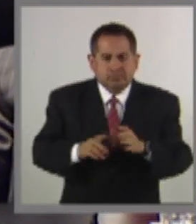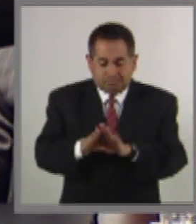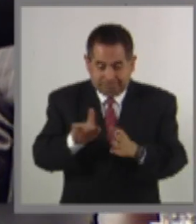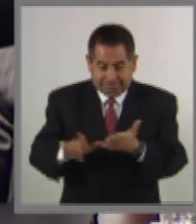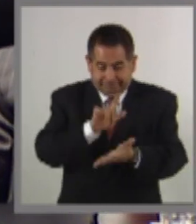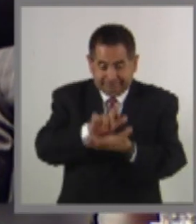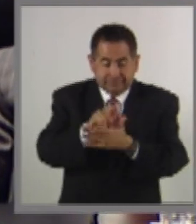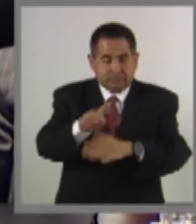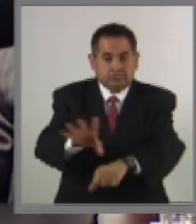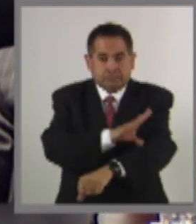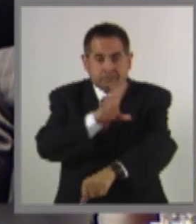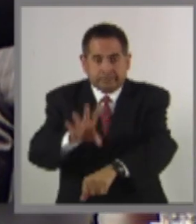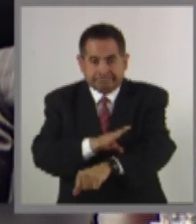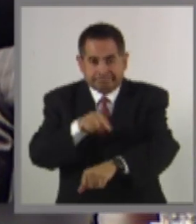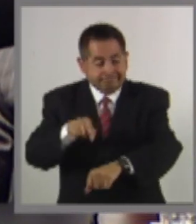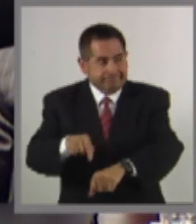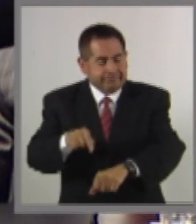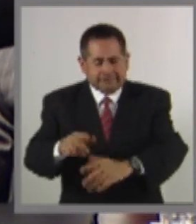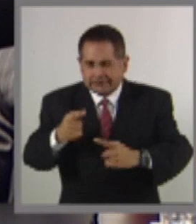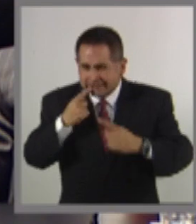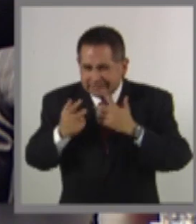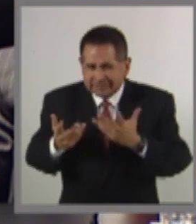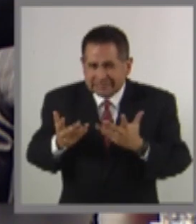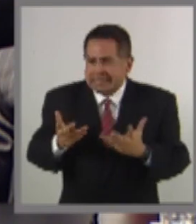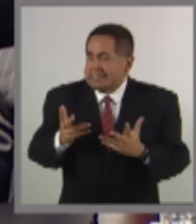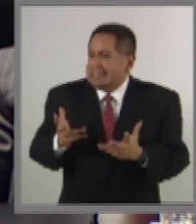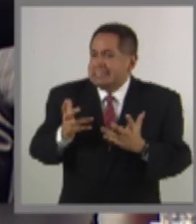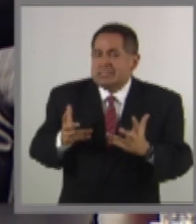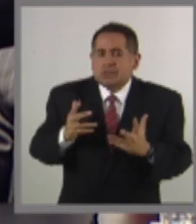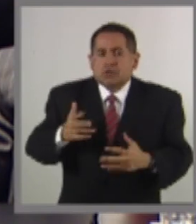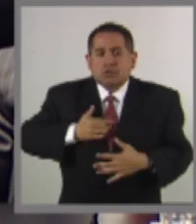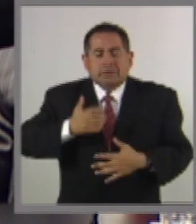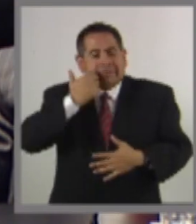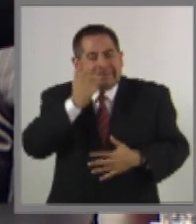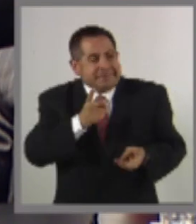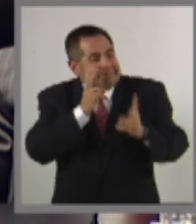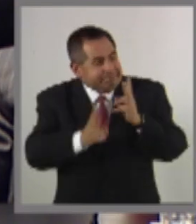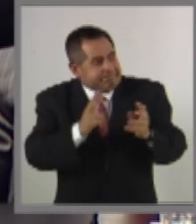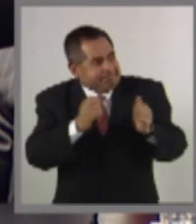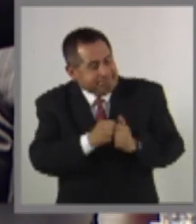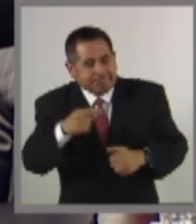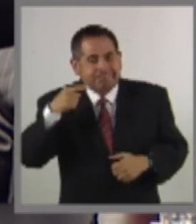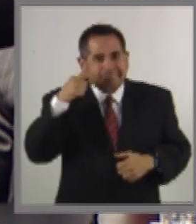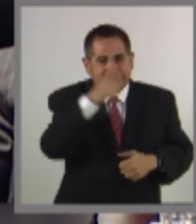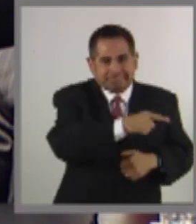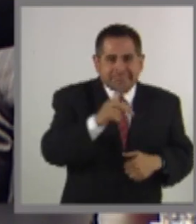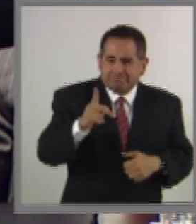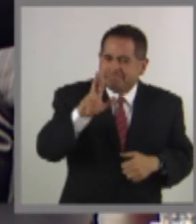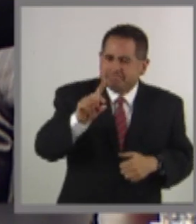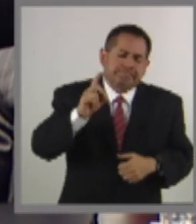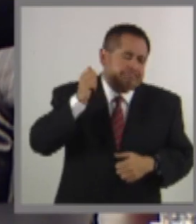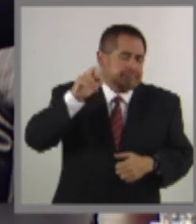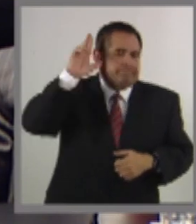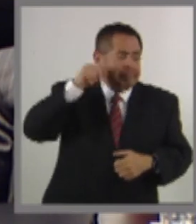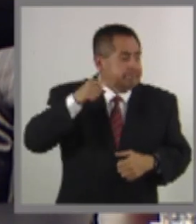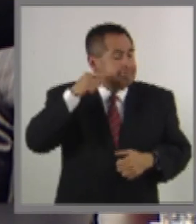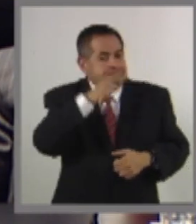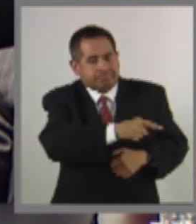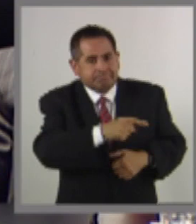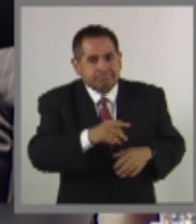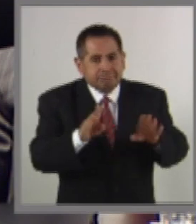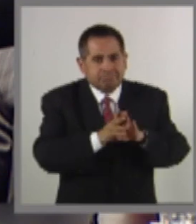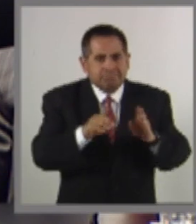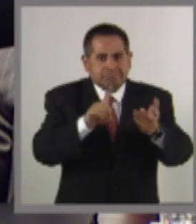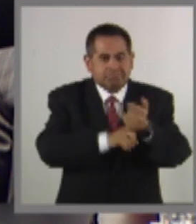reforma energética. Y yo quería platicar con el coordinador del grupo parlamentario del PRD en ese entonces, que